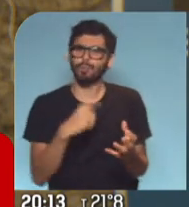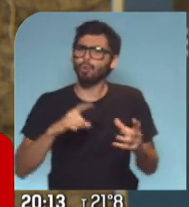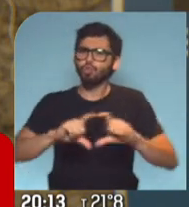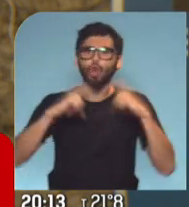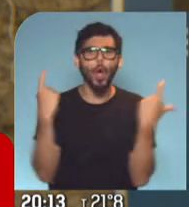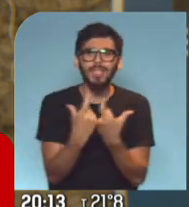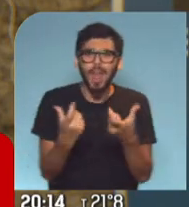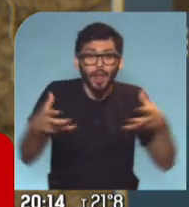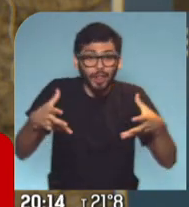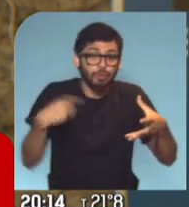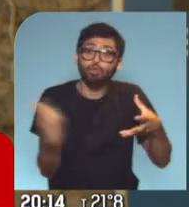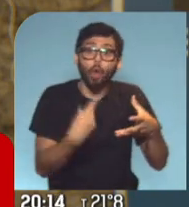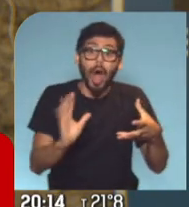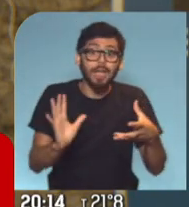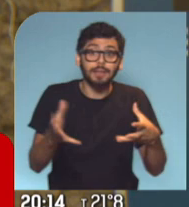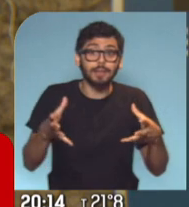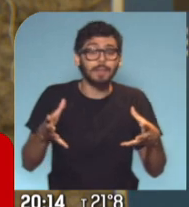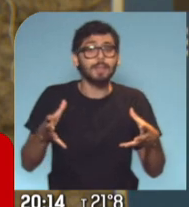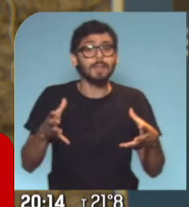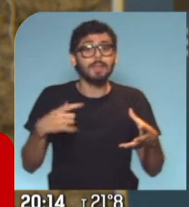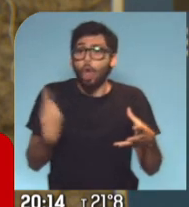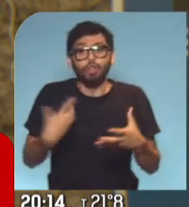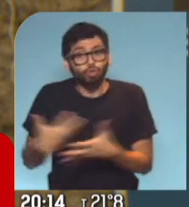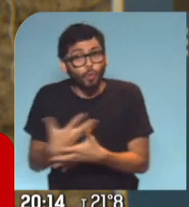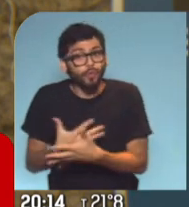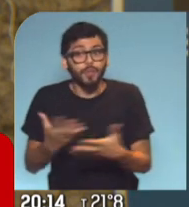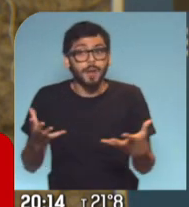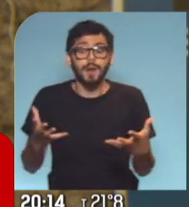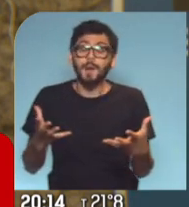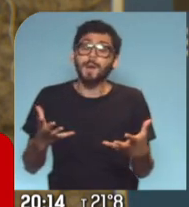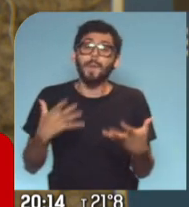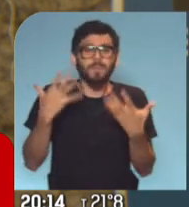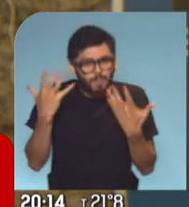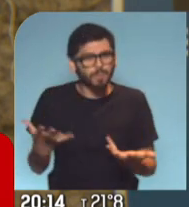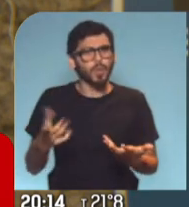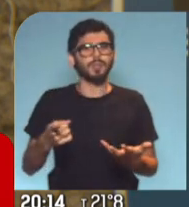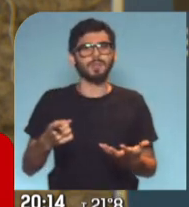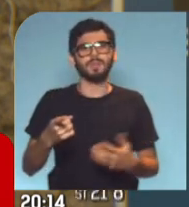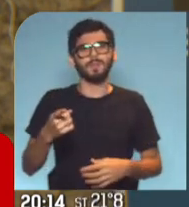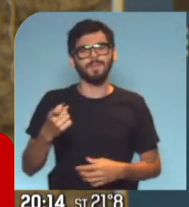lo padecimos, lo sufrimos. Y por eso es tan importante